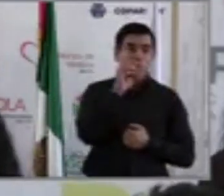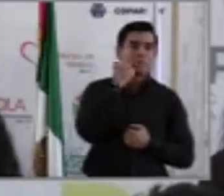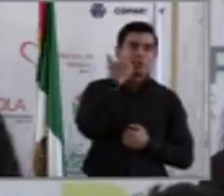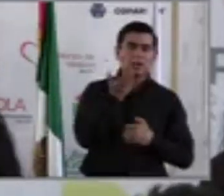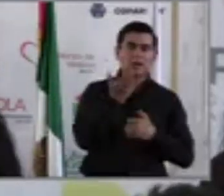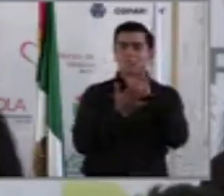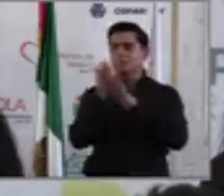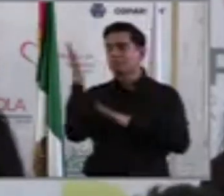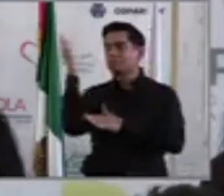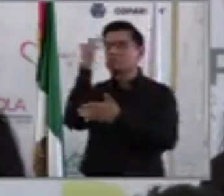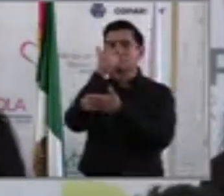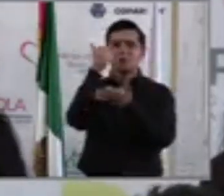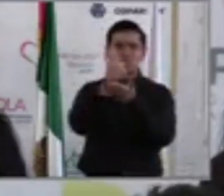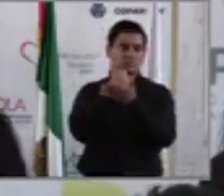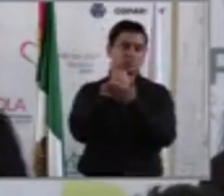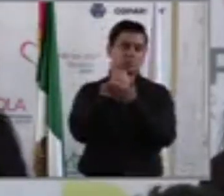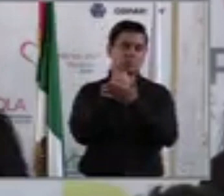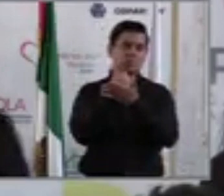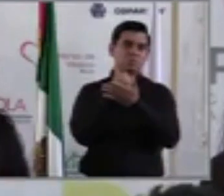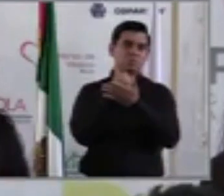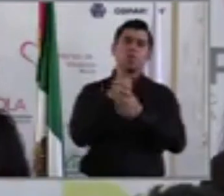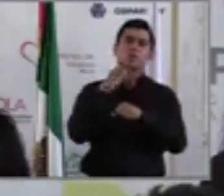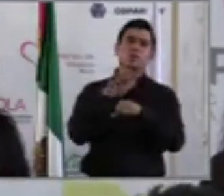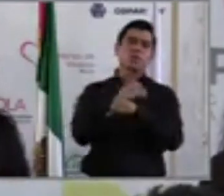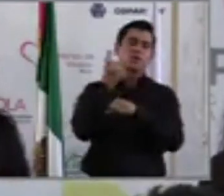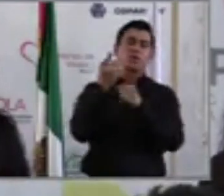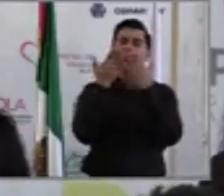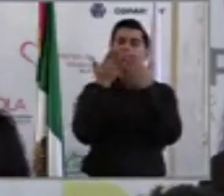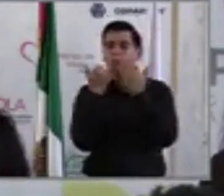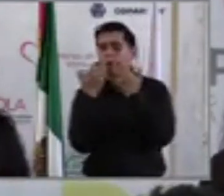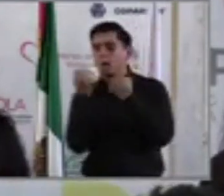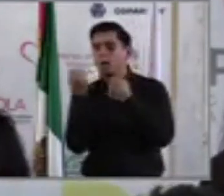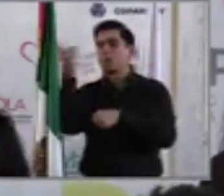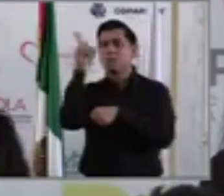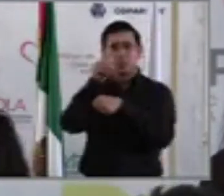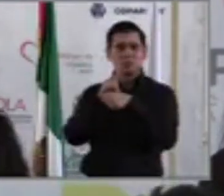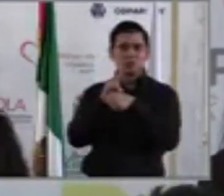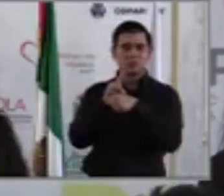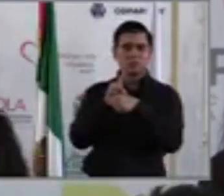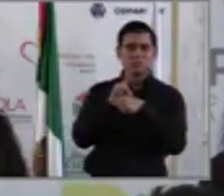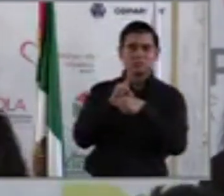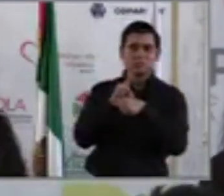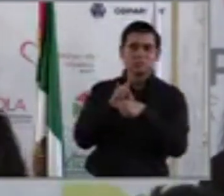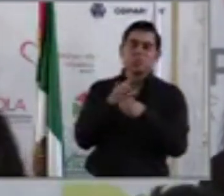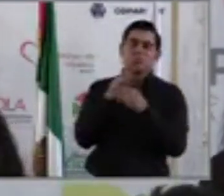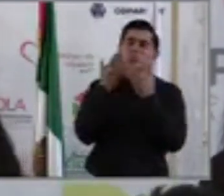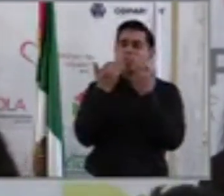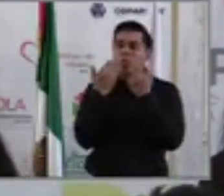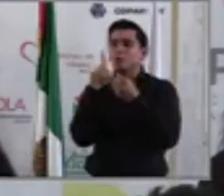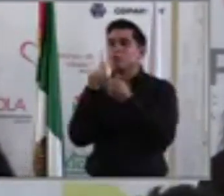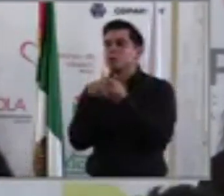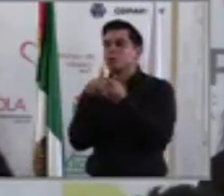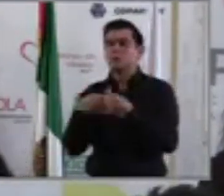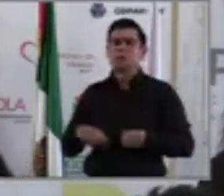ciudad, no por otra cosa, sino por falta de oportunidades. Porque no tienen dónde vivir.